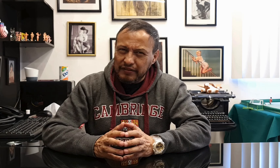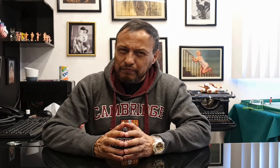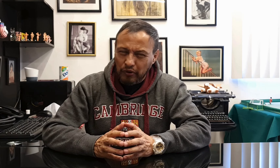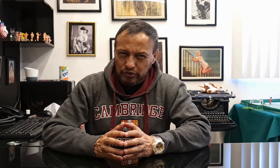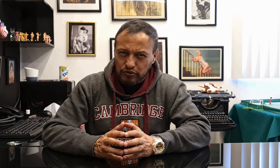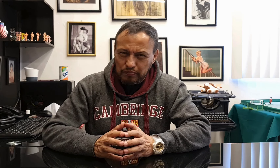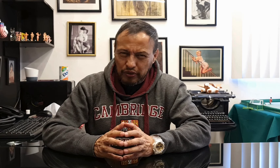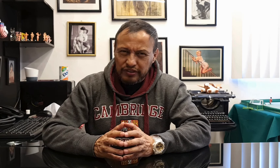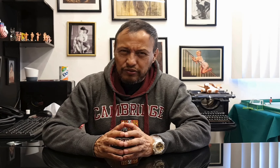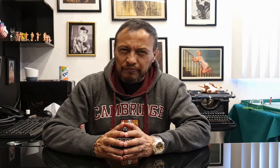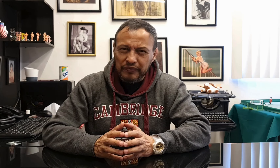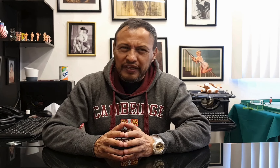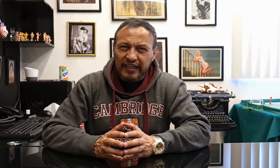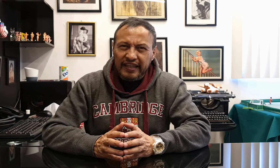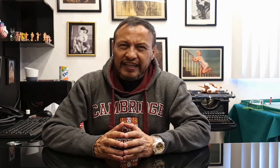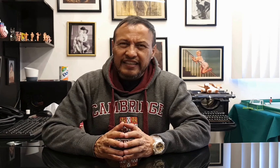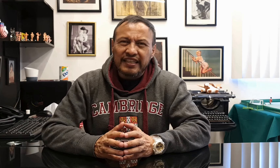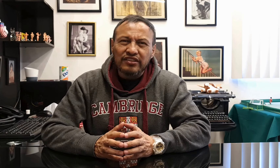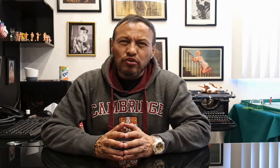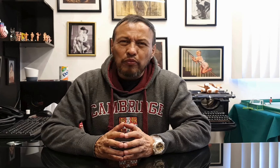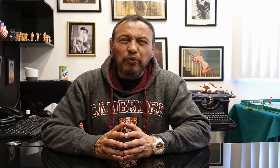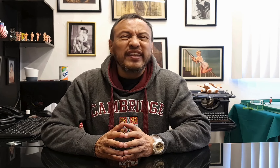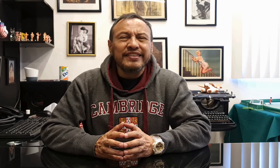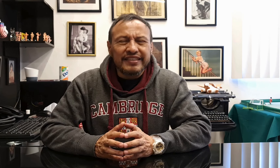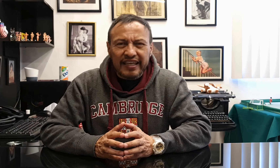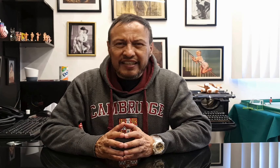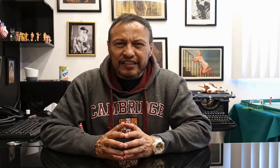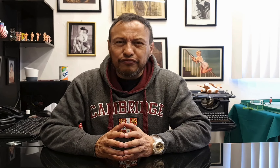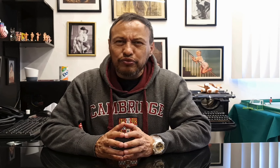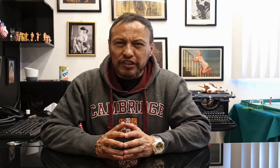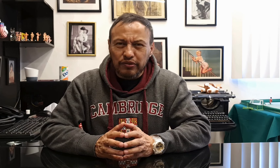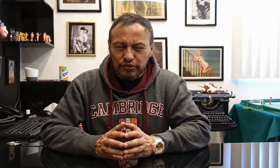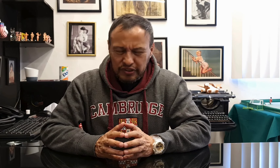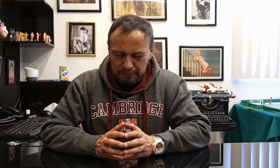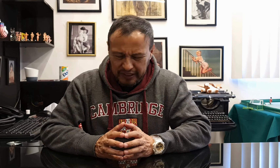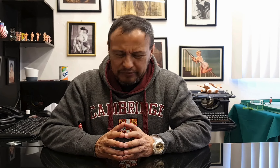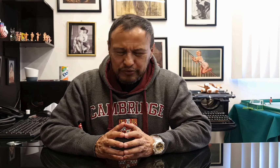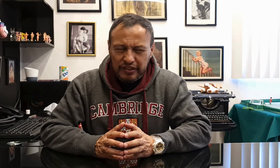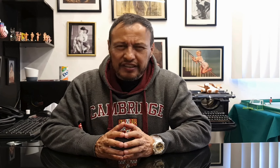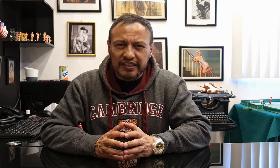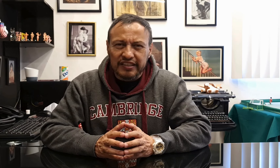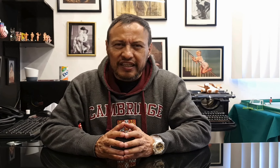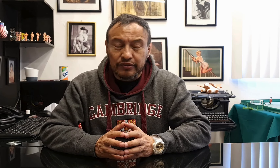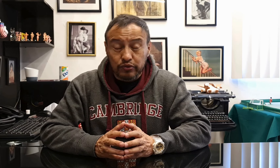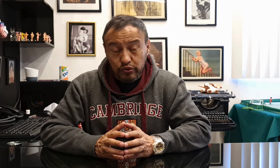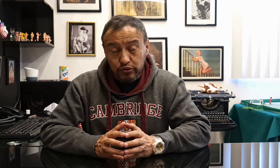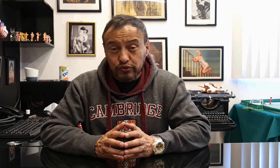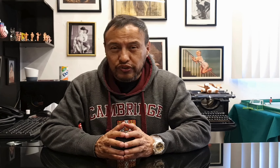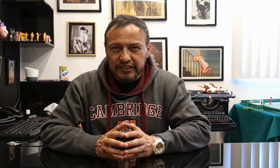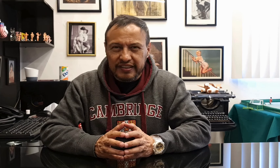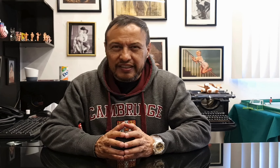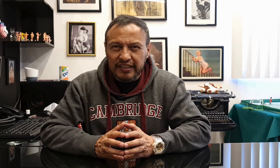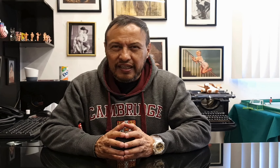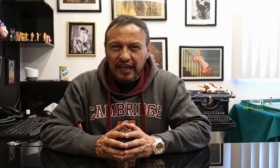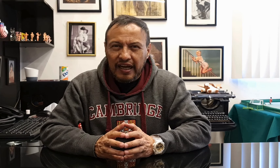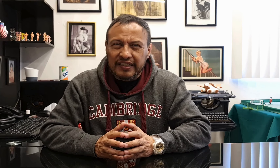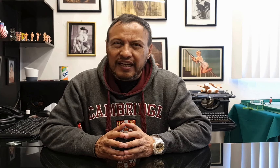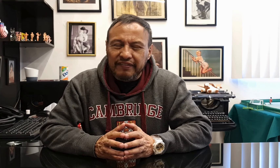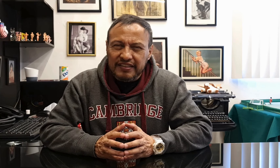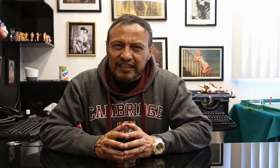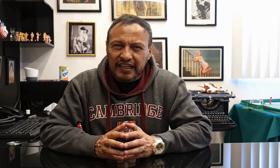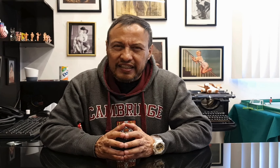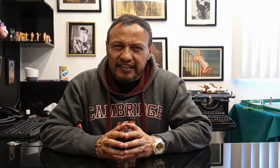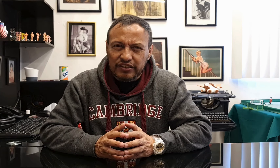ver, por supuesto, qué tanto pueden ser difundidos, esperamos en etcétera nosotros, que sí,